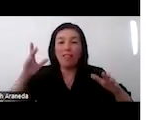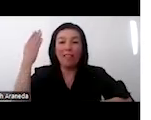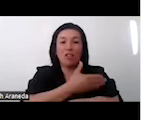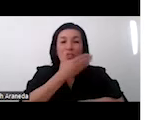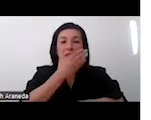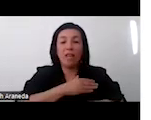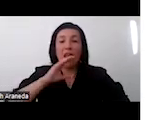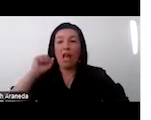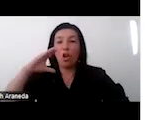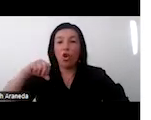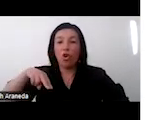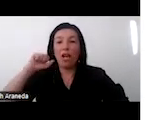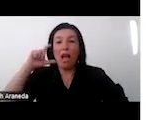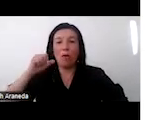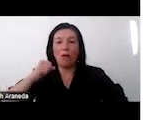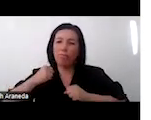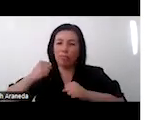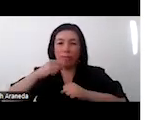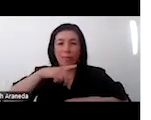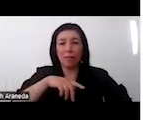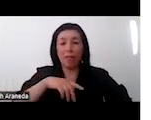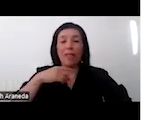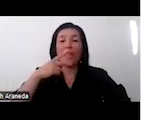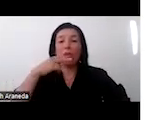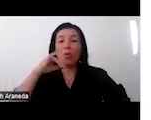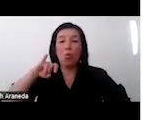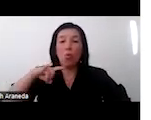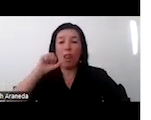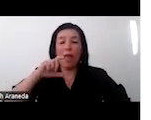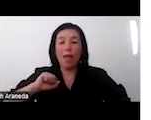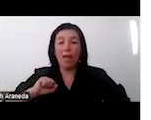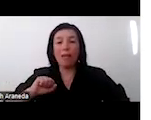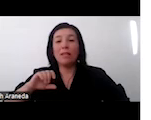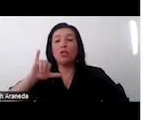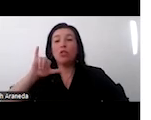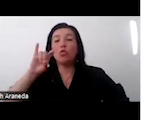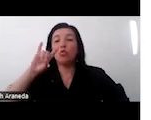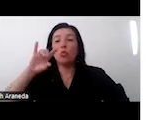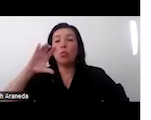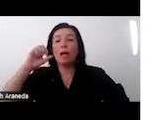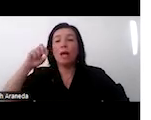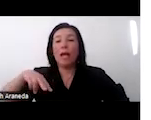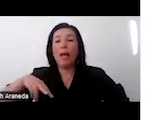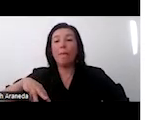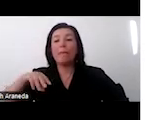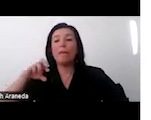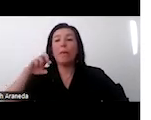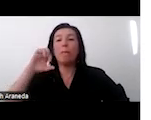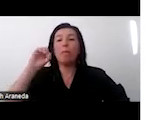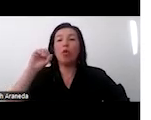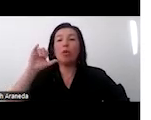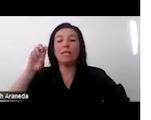Aconcagua y Resistencia de Hijuelas, Yucán Nativo de la Cruz y Poyem de Melón Nogales. Ahí están sus contactos para que las puedan